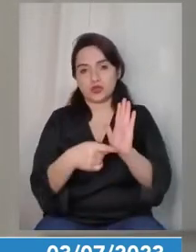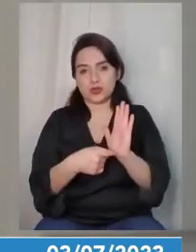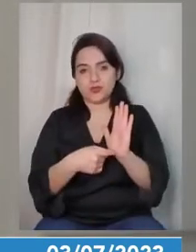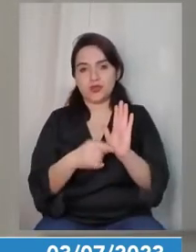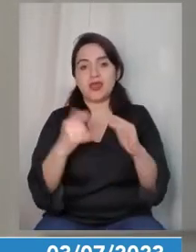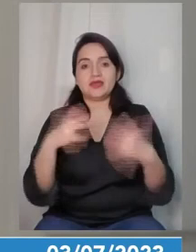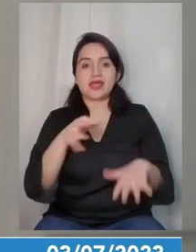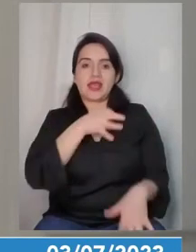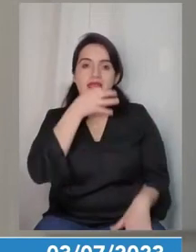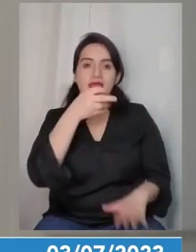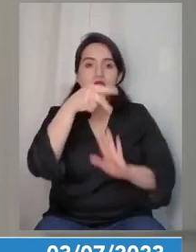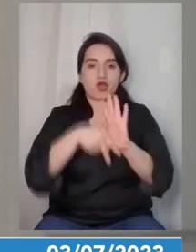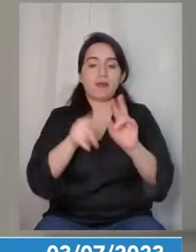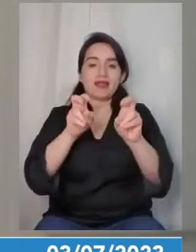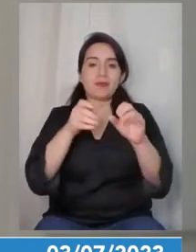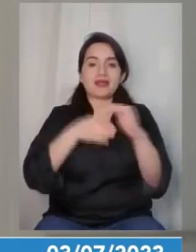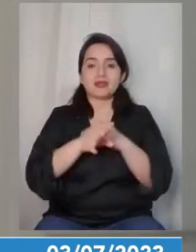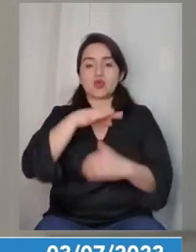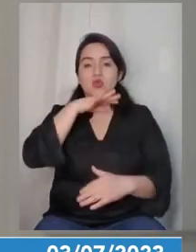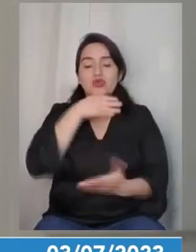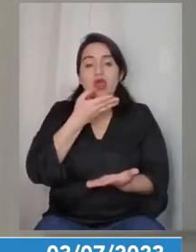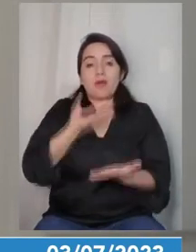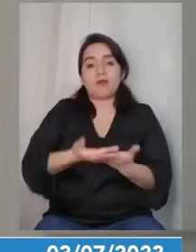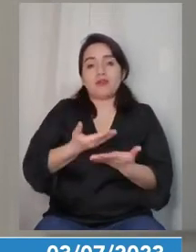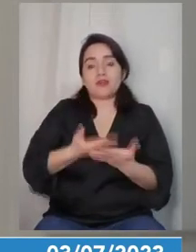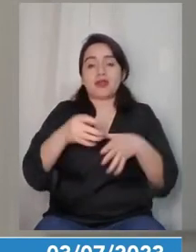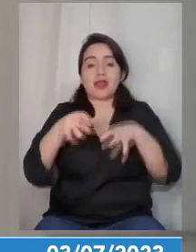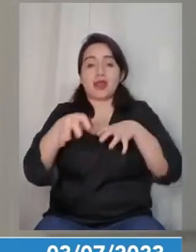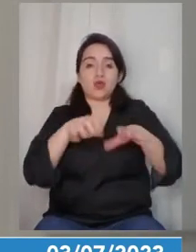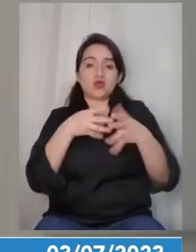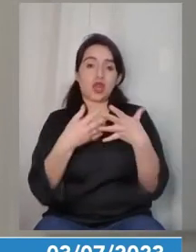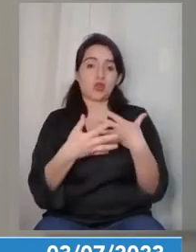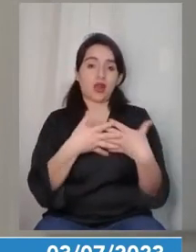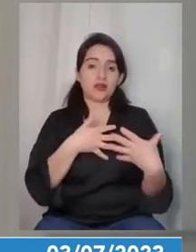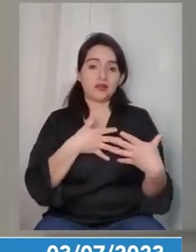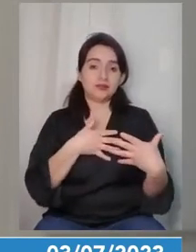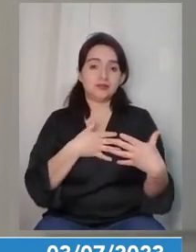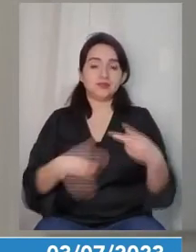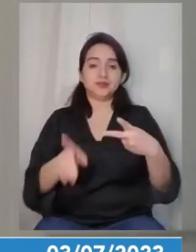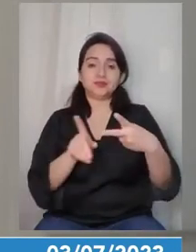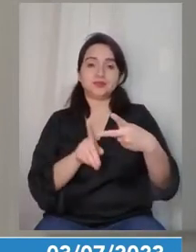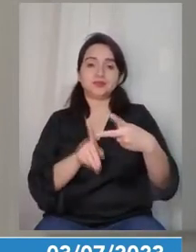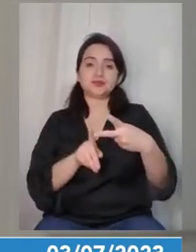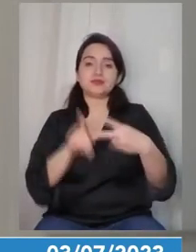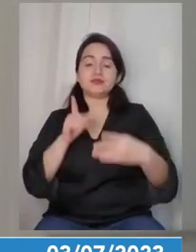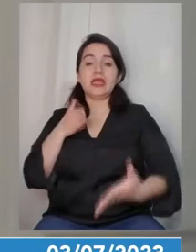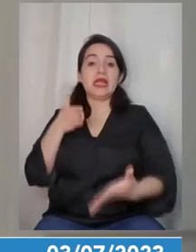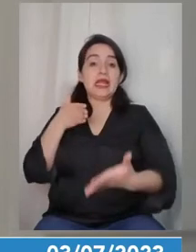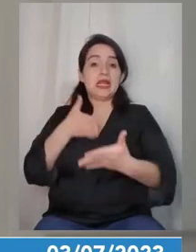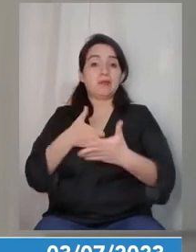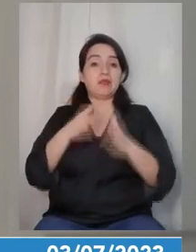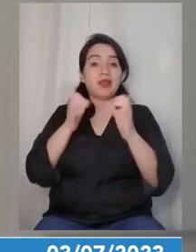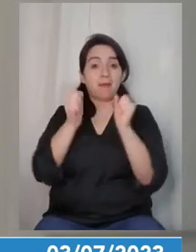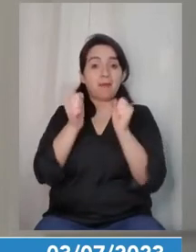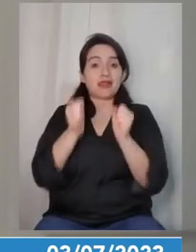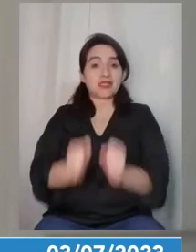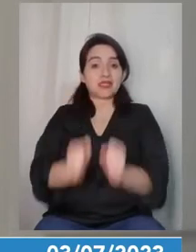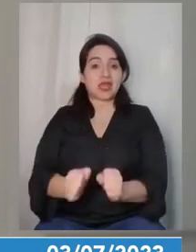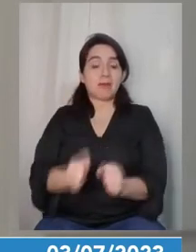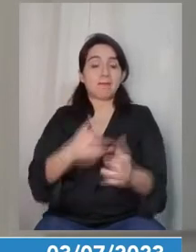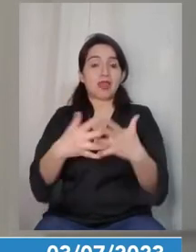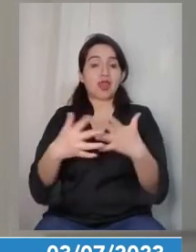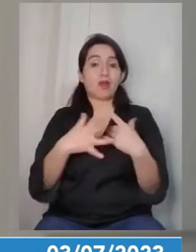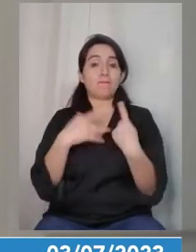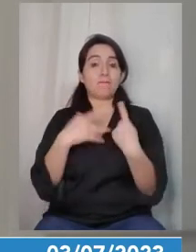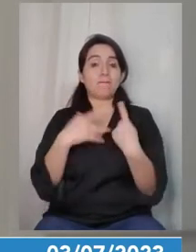acceso, uso y aprovechamiento de los recursos naturales. Las limitaciones por la capacidad de carga del medio ambiente y que hoy día en lo que tiene que